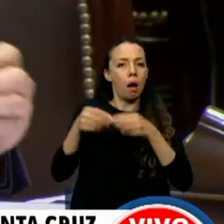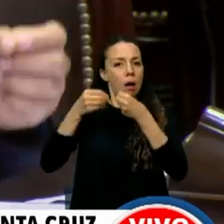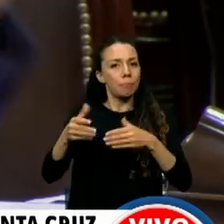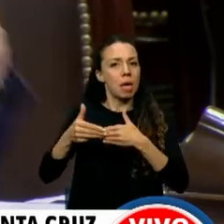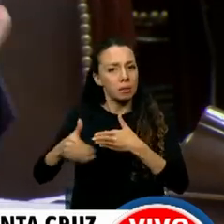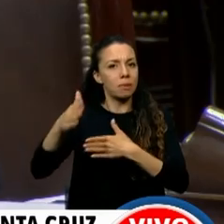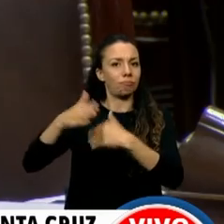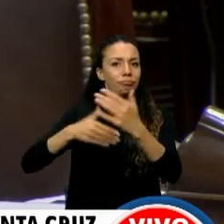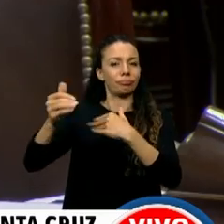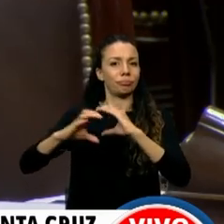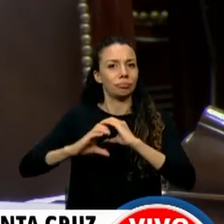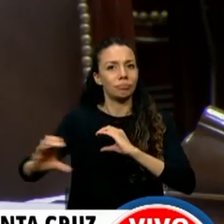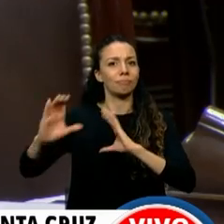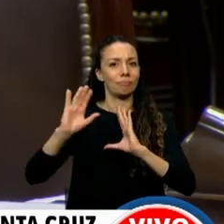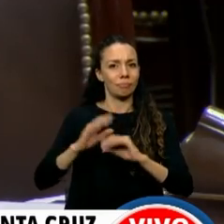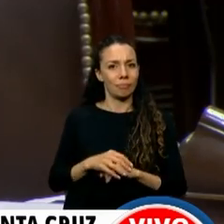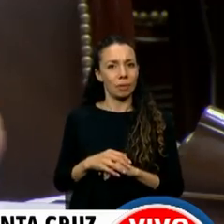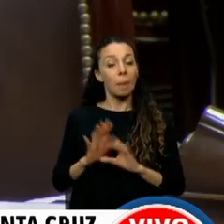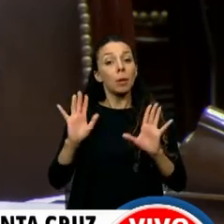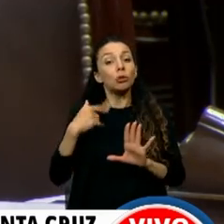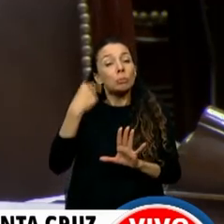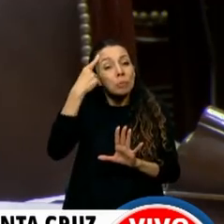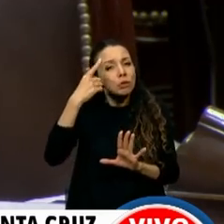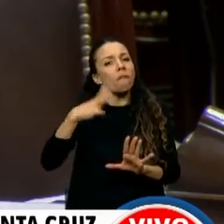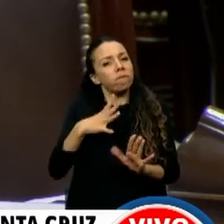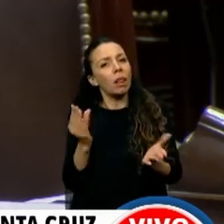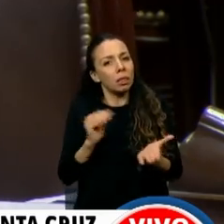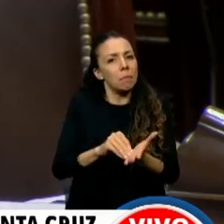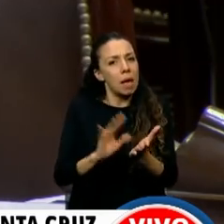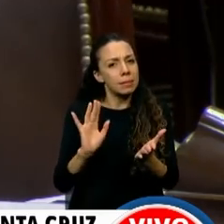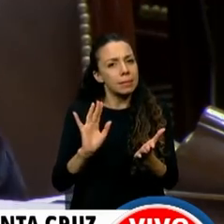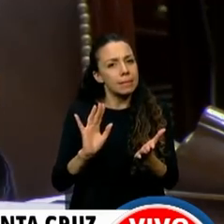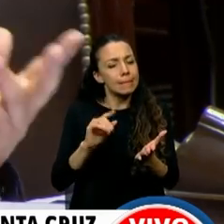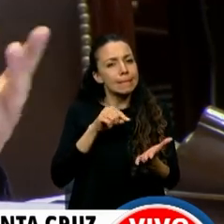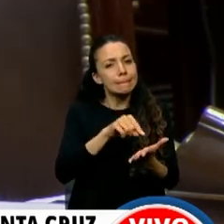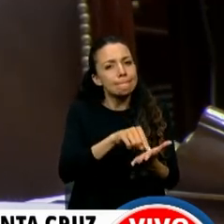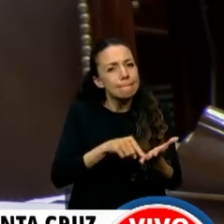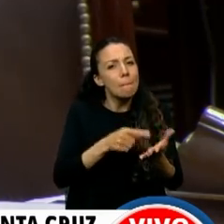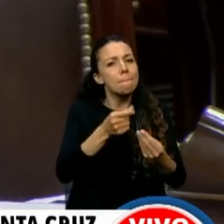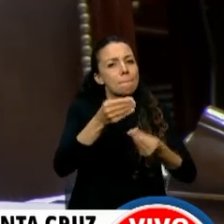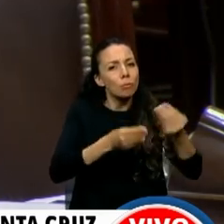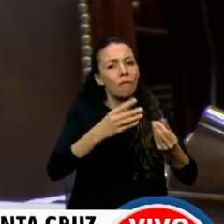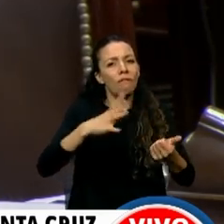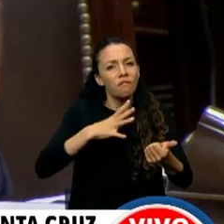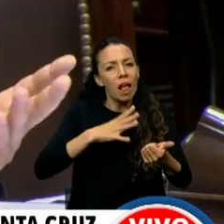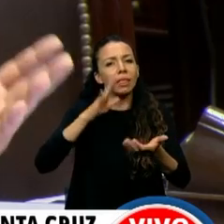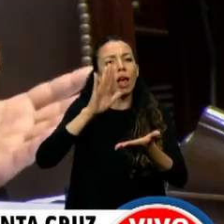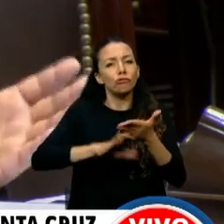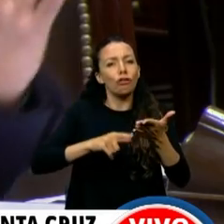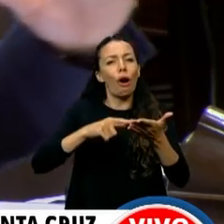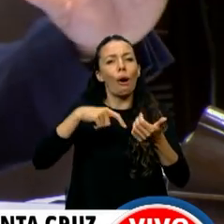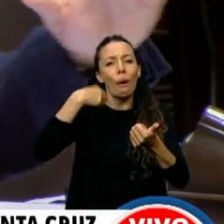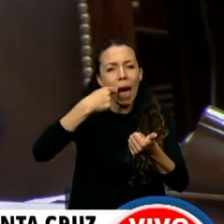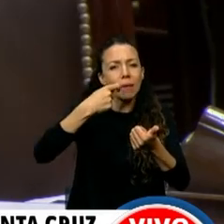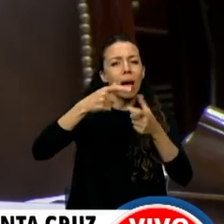que se quedaron cortos creo que se quedaron muy cortos no se habla de ganadería no se habla de